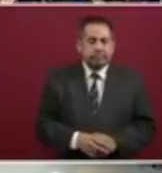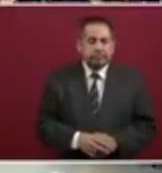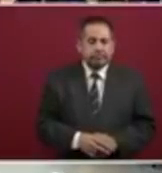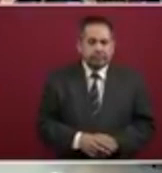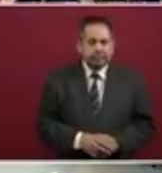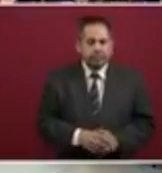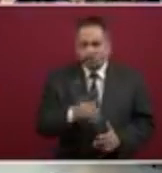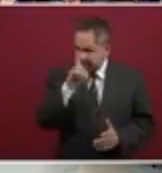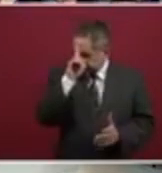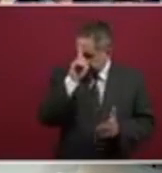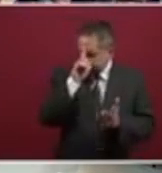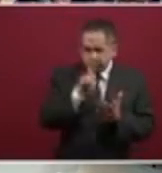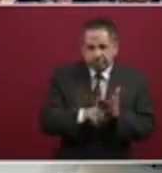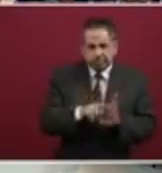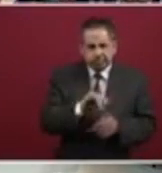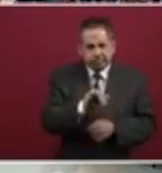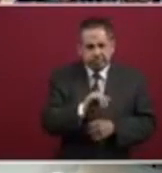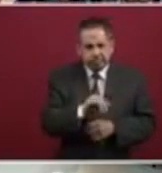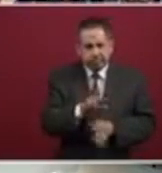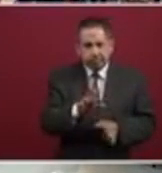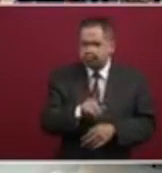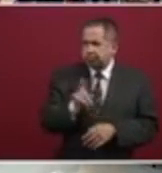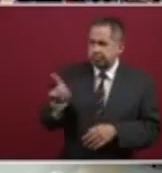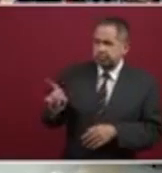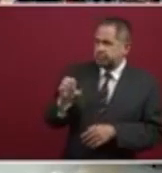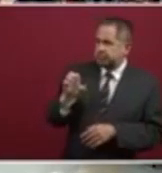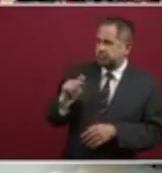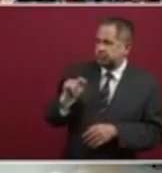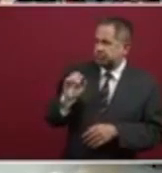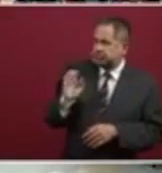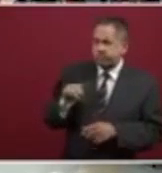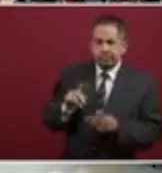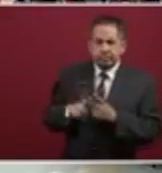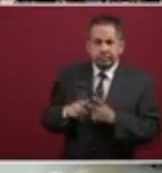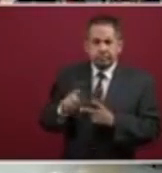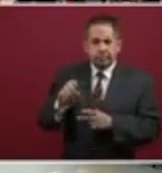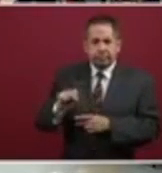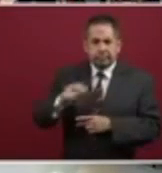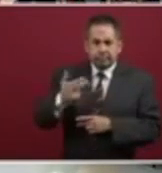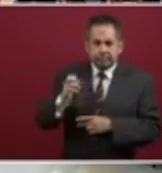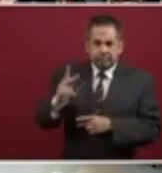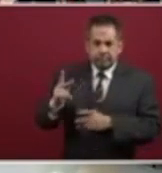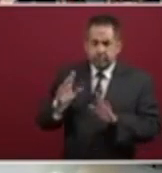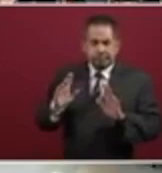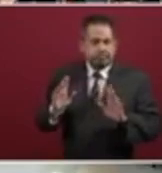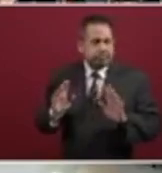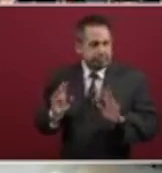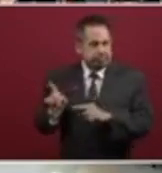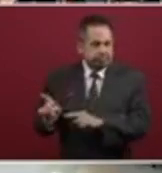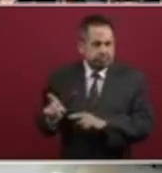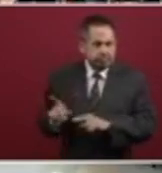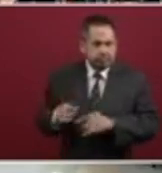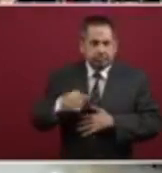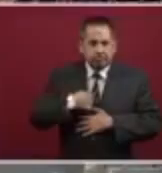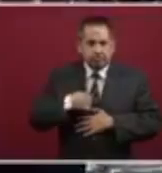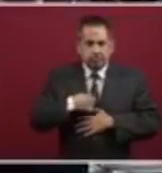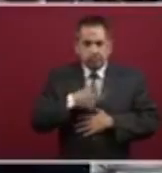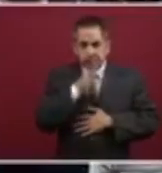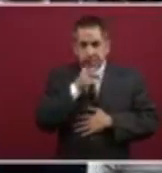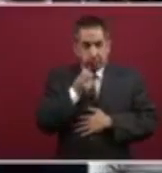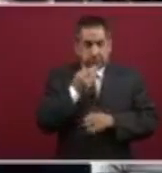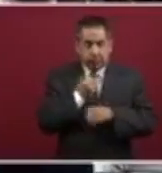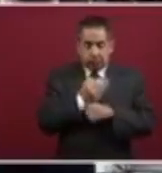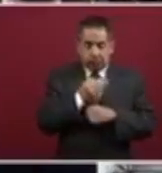creo que sí, eso Esteban con Hacienda, no lo puedo señalar